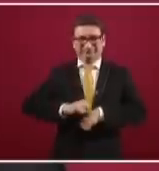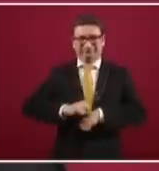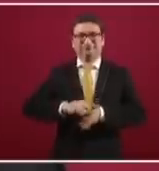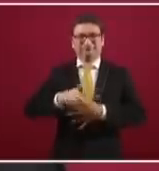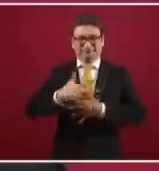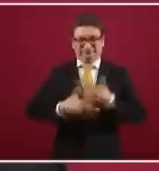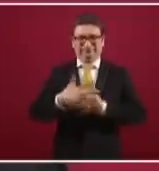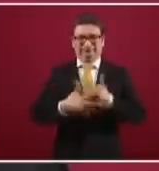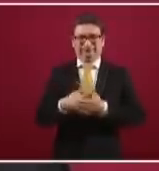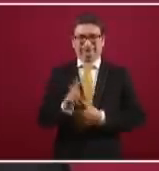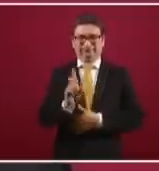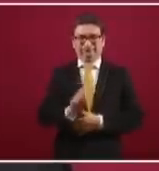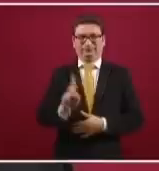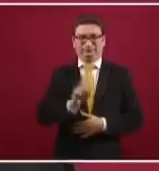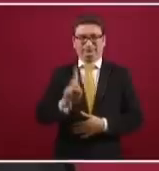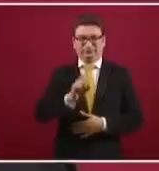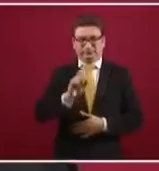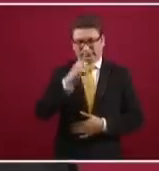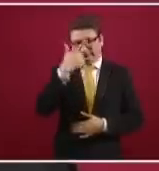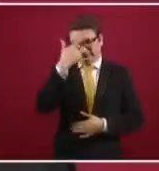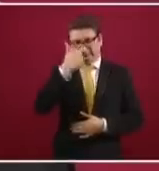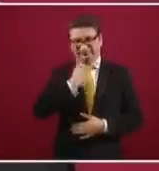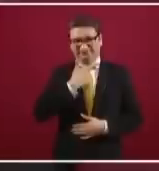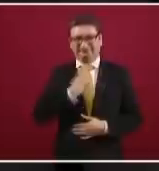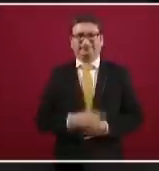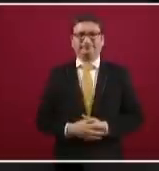domingo, por la noche,